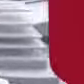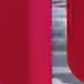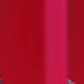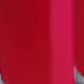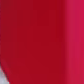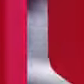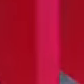similares